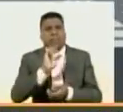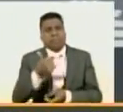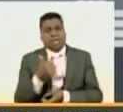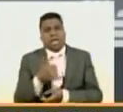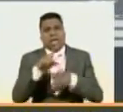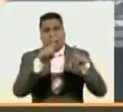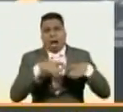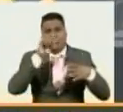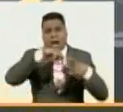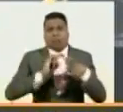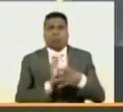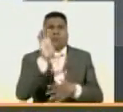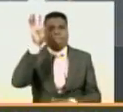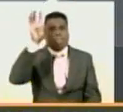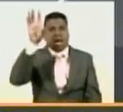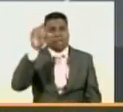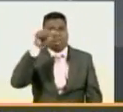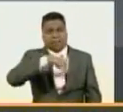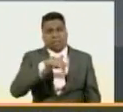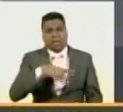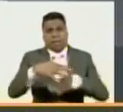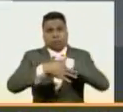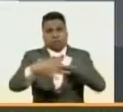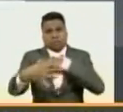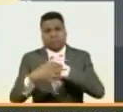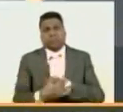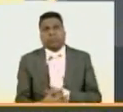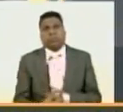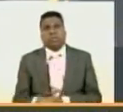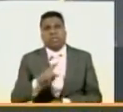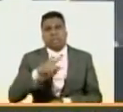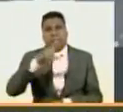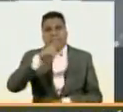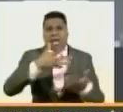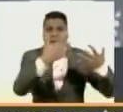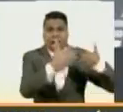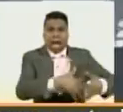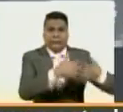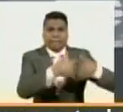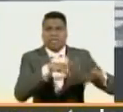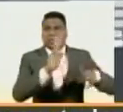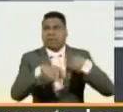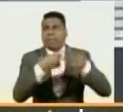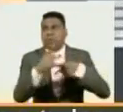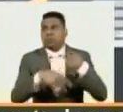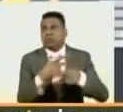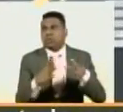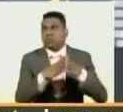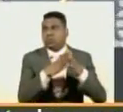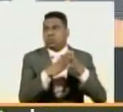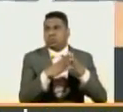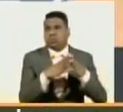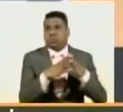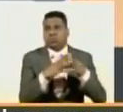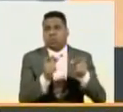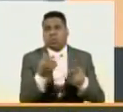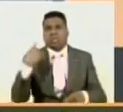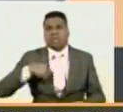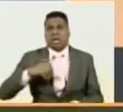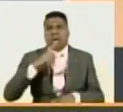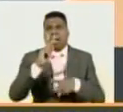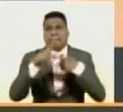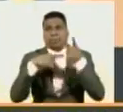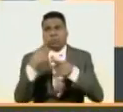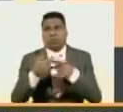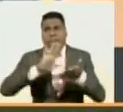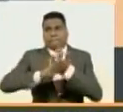ubicada en este municipio, al igual que la planta donde se procesa para tener el producto harina